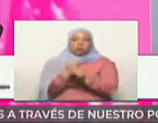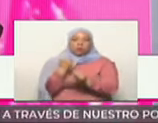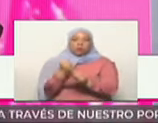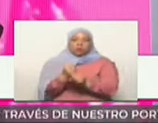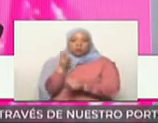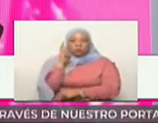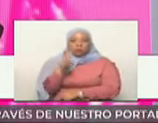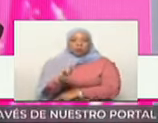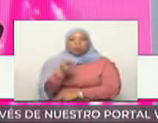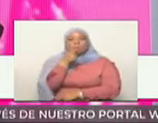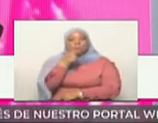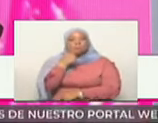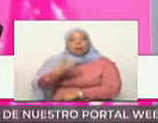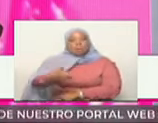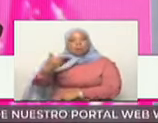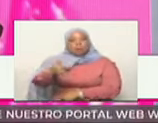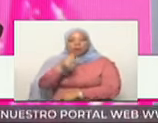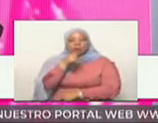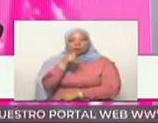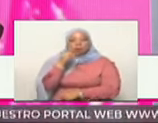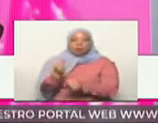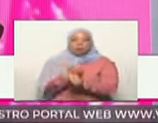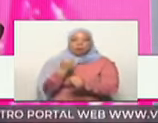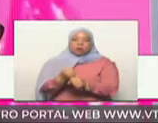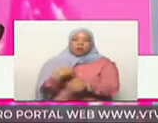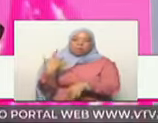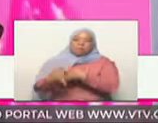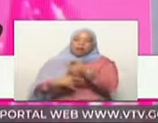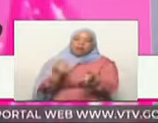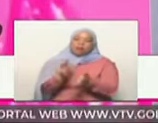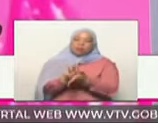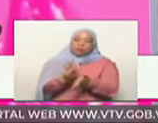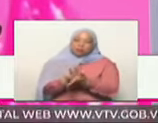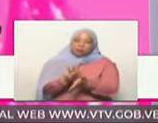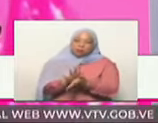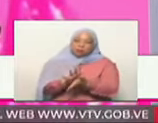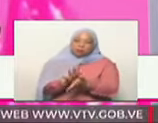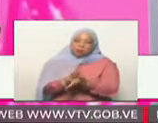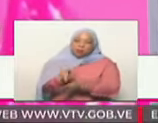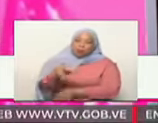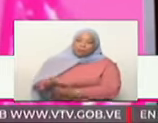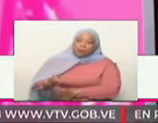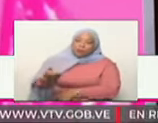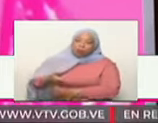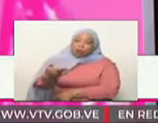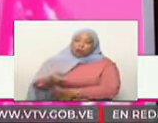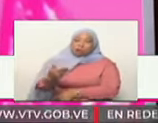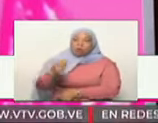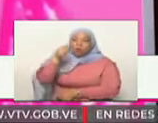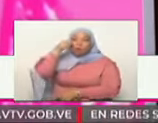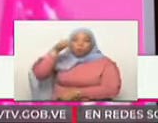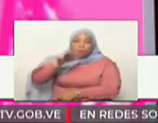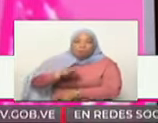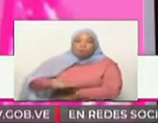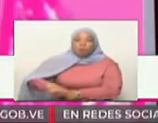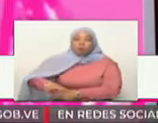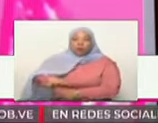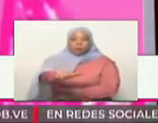vez más importante, más trascendental. Porque un pueblo entero